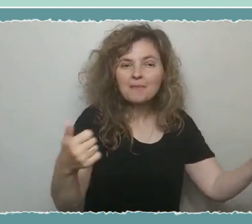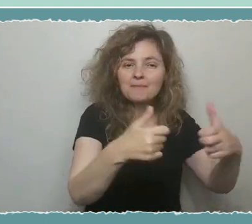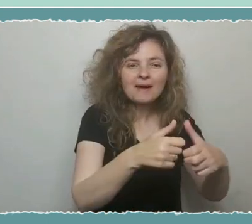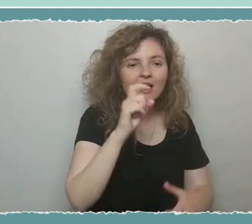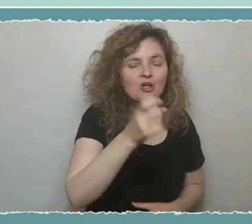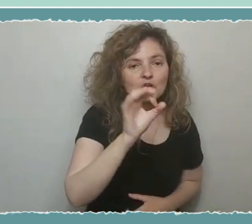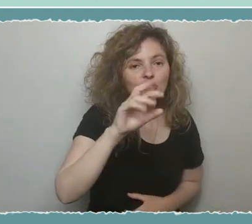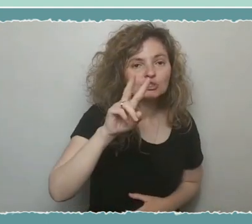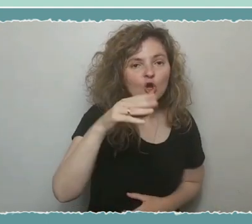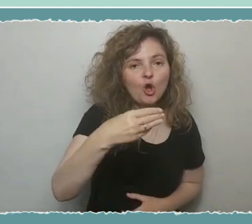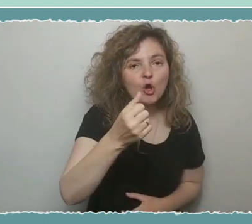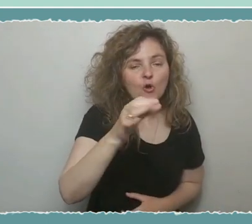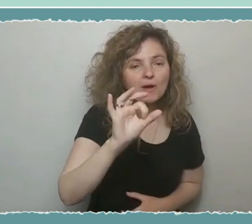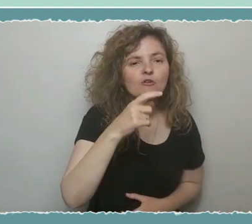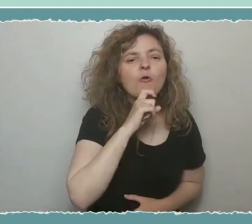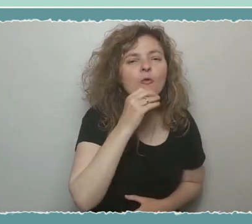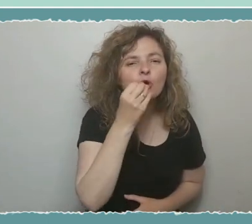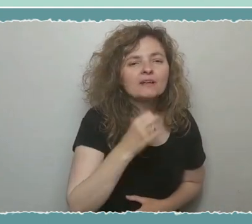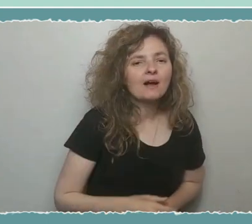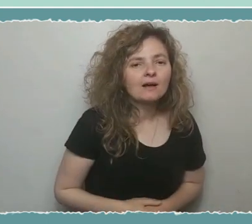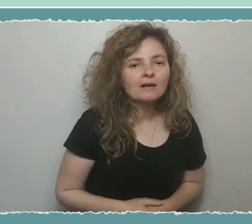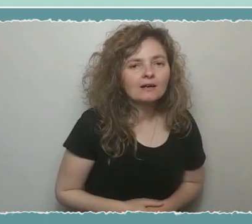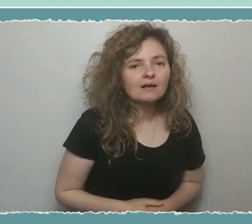xoubas que estaba riquísima. Como comía Panchito?